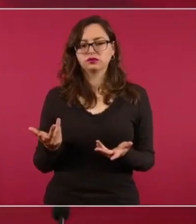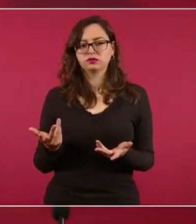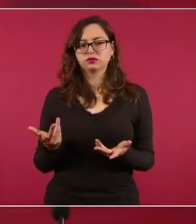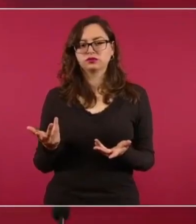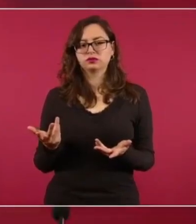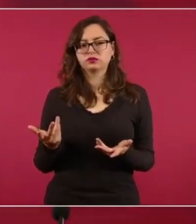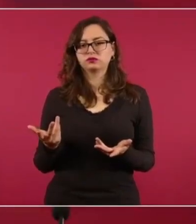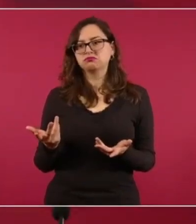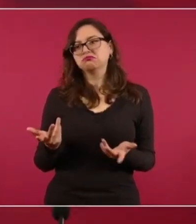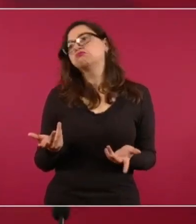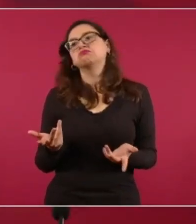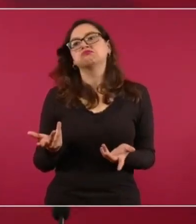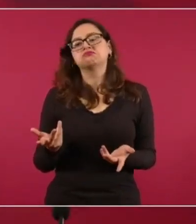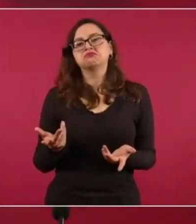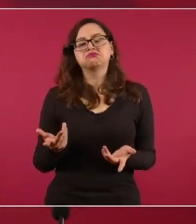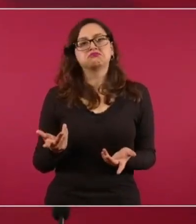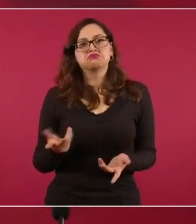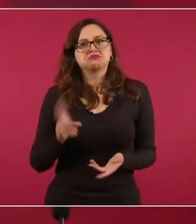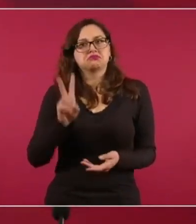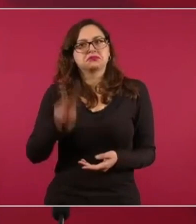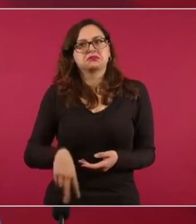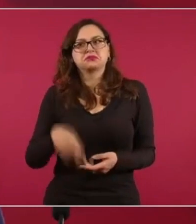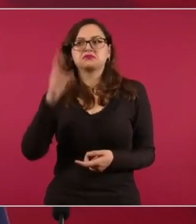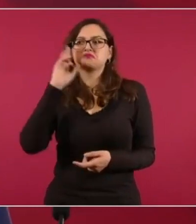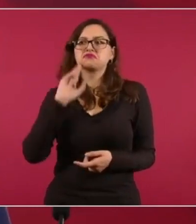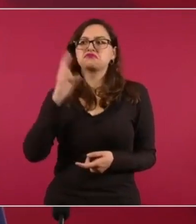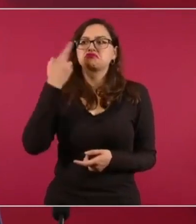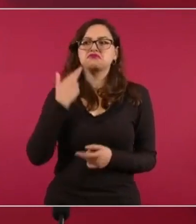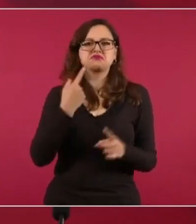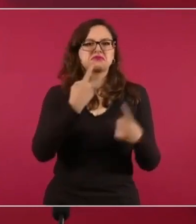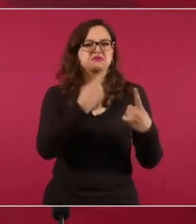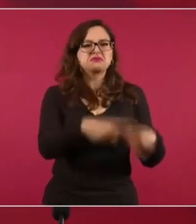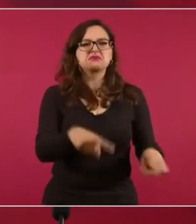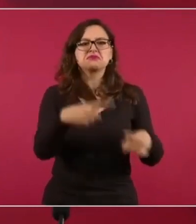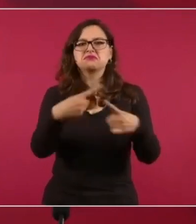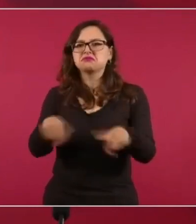que no hay razas, que se puede probar,